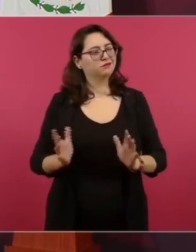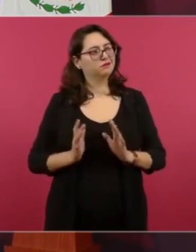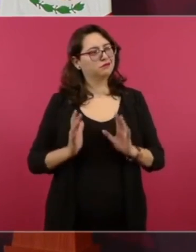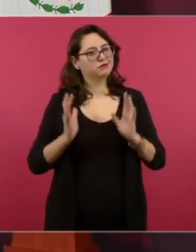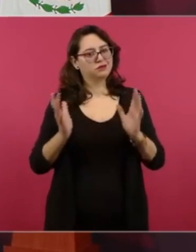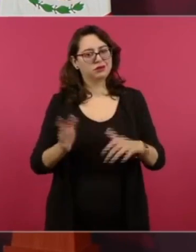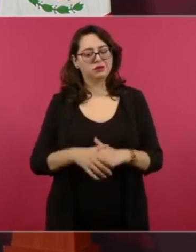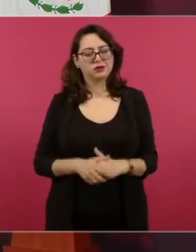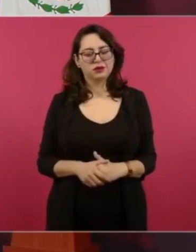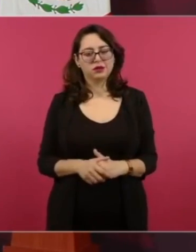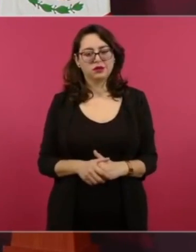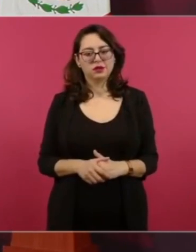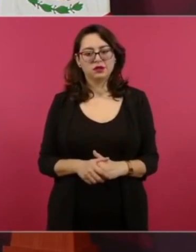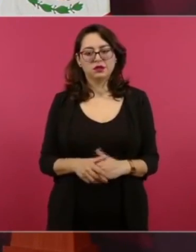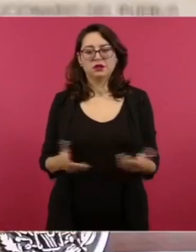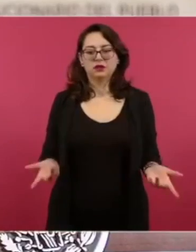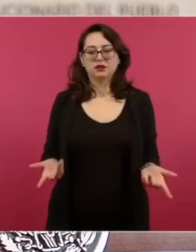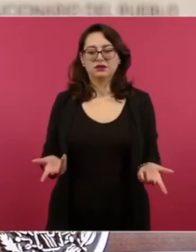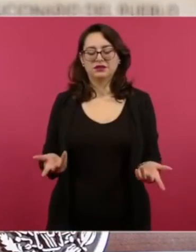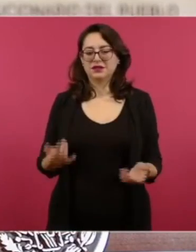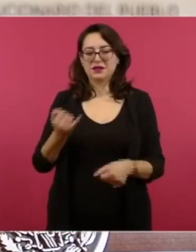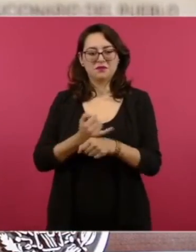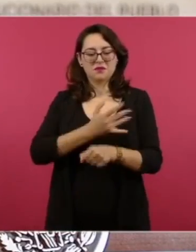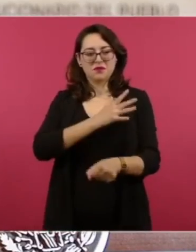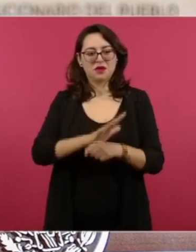Cuando manejaban el aeropuerto los narcotraficantes,